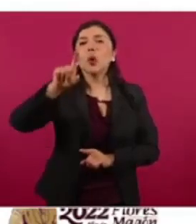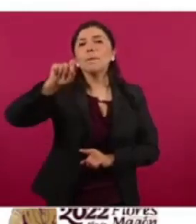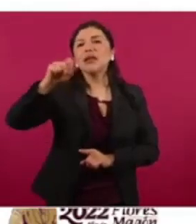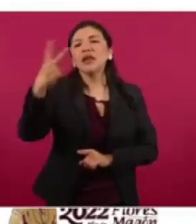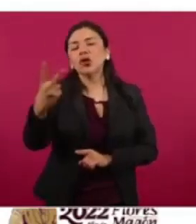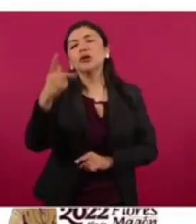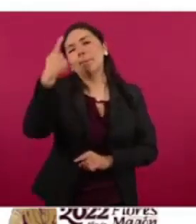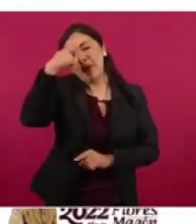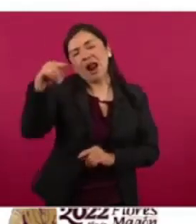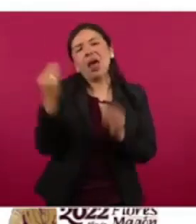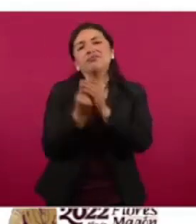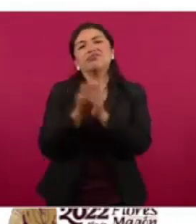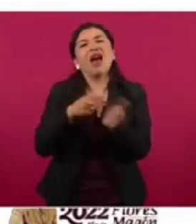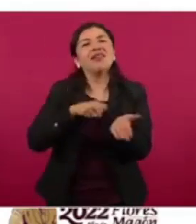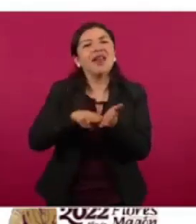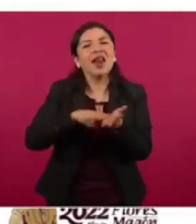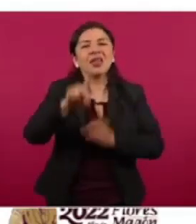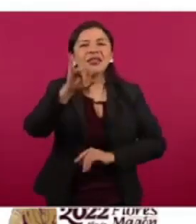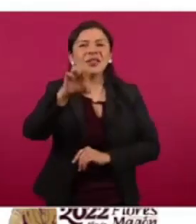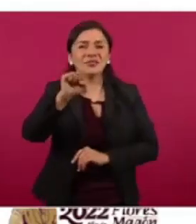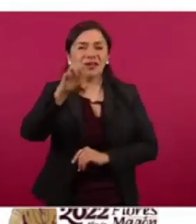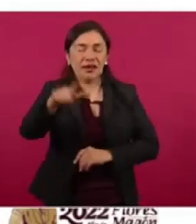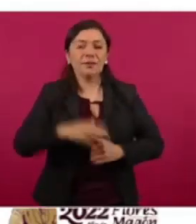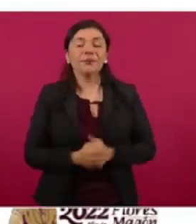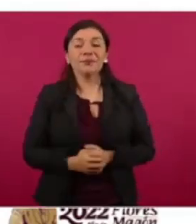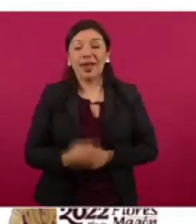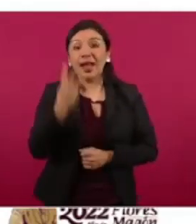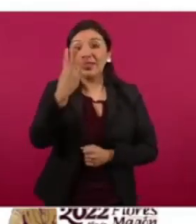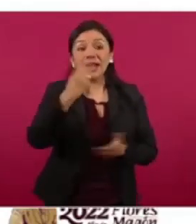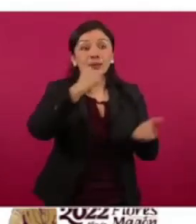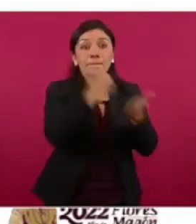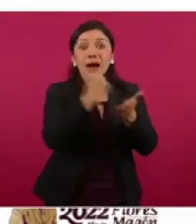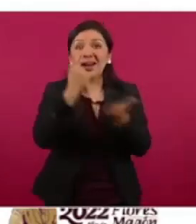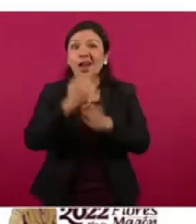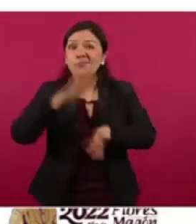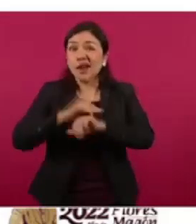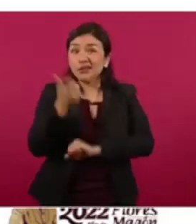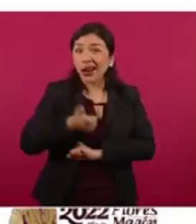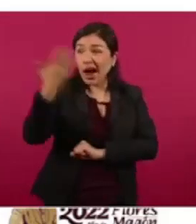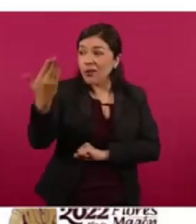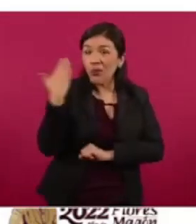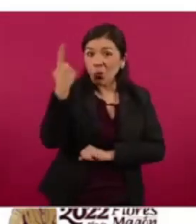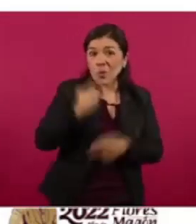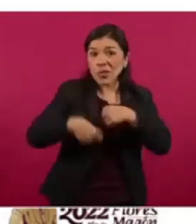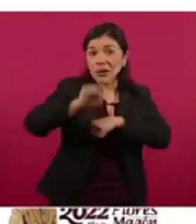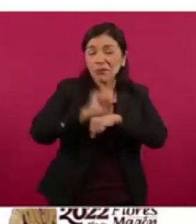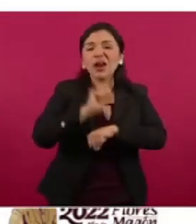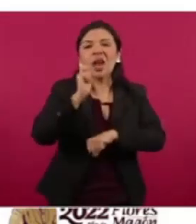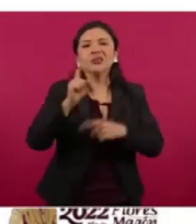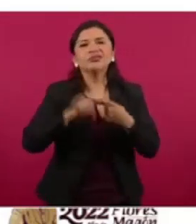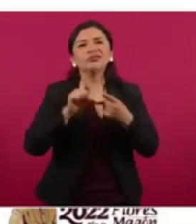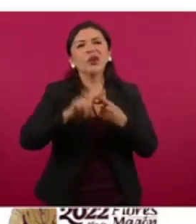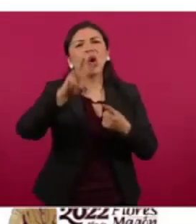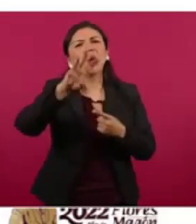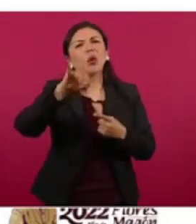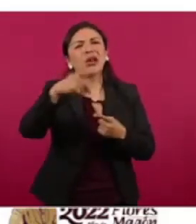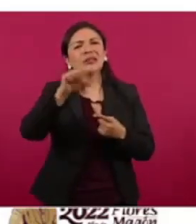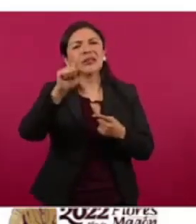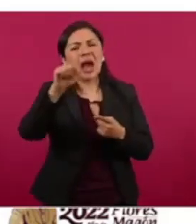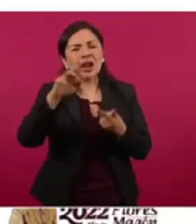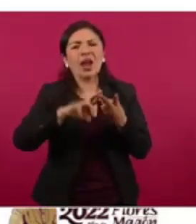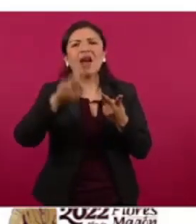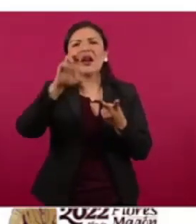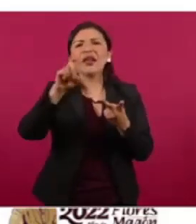$23.22 por litro del diésel. Las tres marcas que dieron más caro la semana pasada fue Winstar, Redco